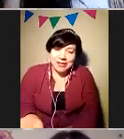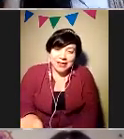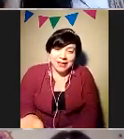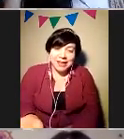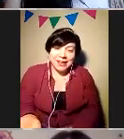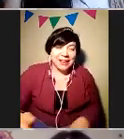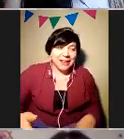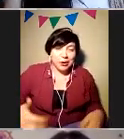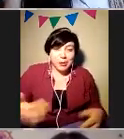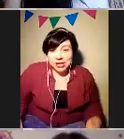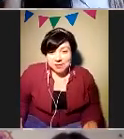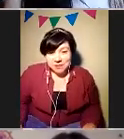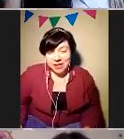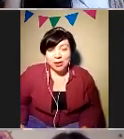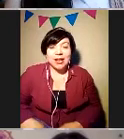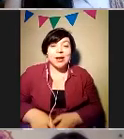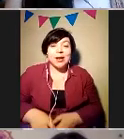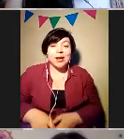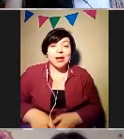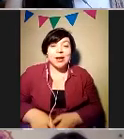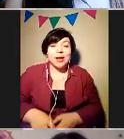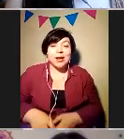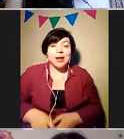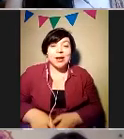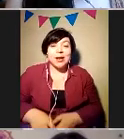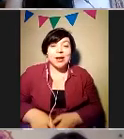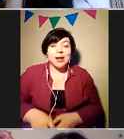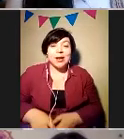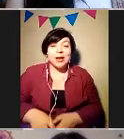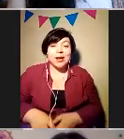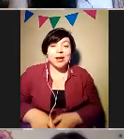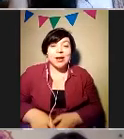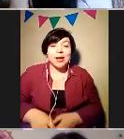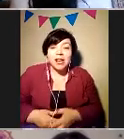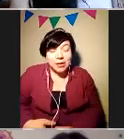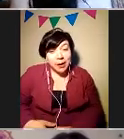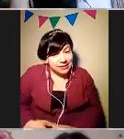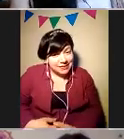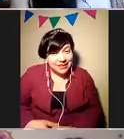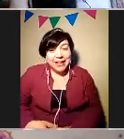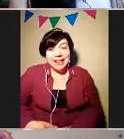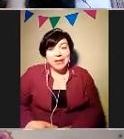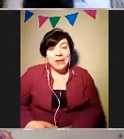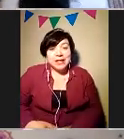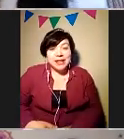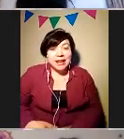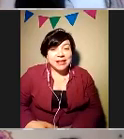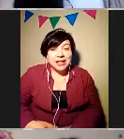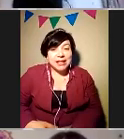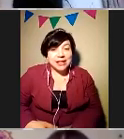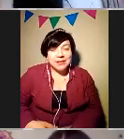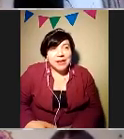en los países como Chile, en donde las regulaciones regulaciones laborales no son tan... Piensan que